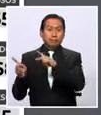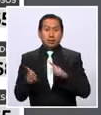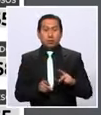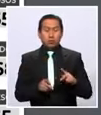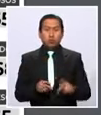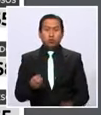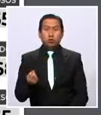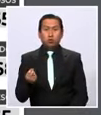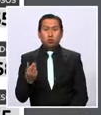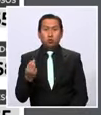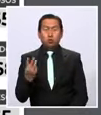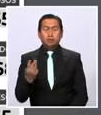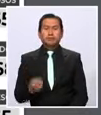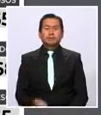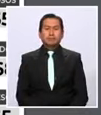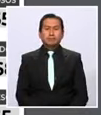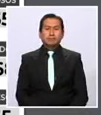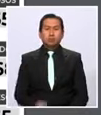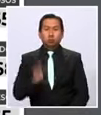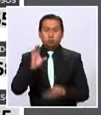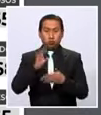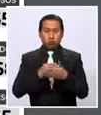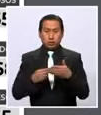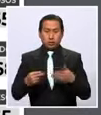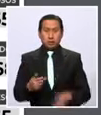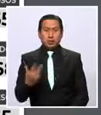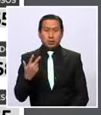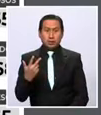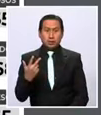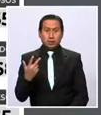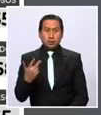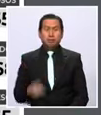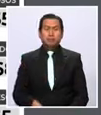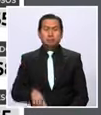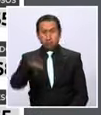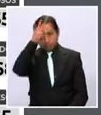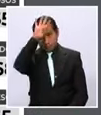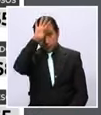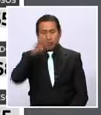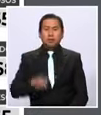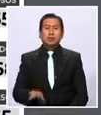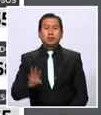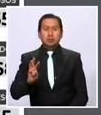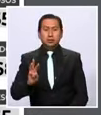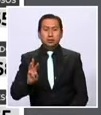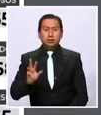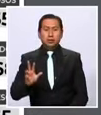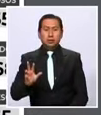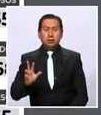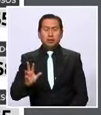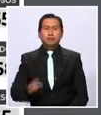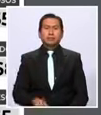12 chuquisaca 3 y beni 63